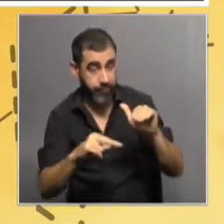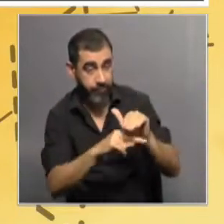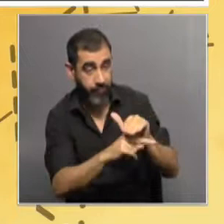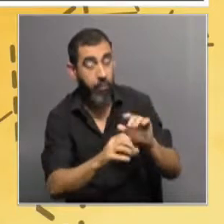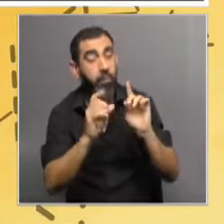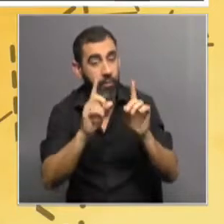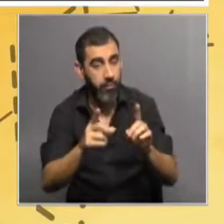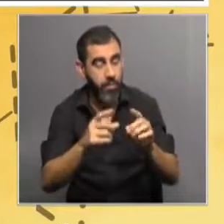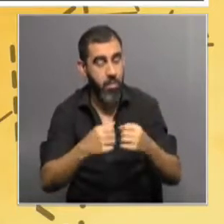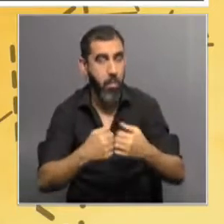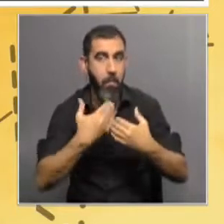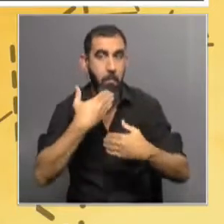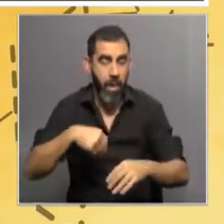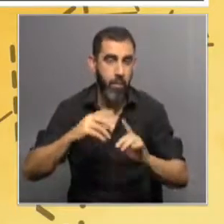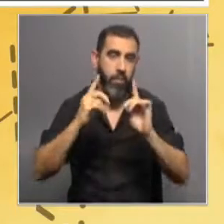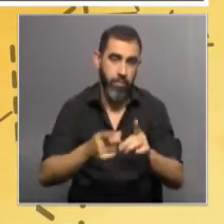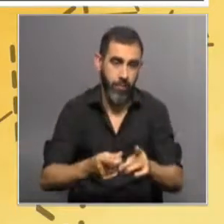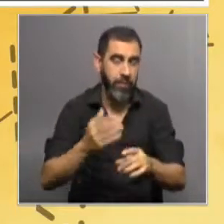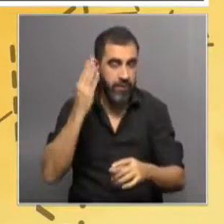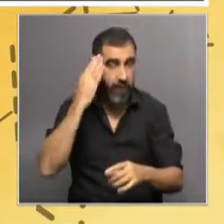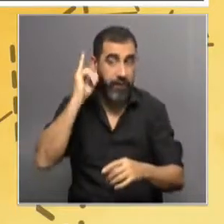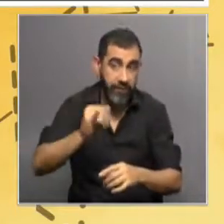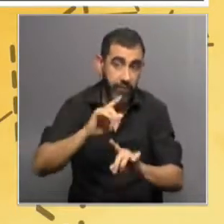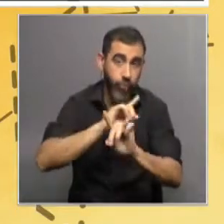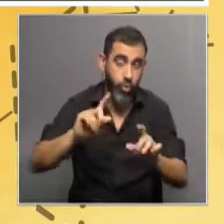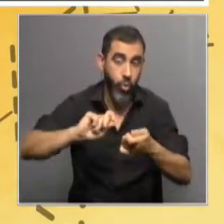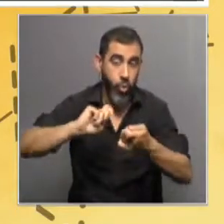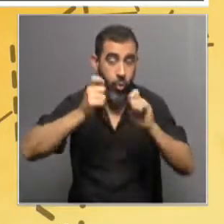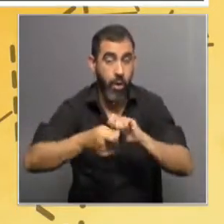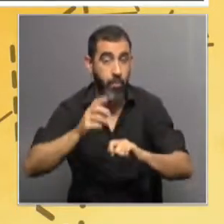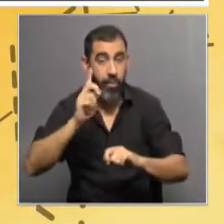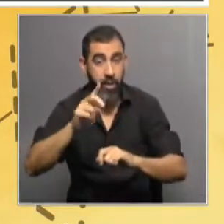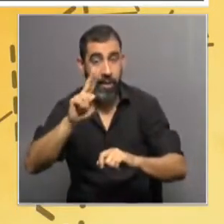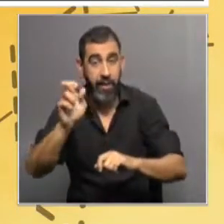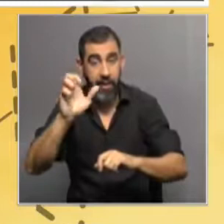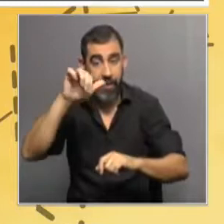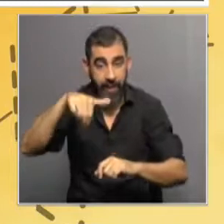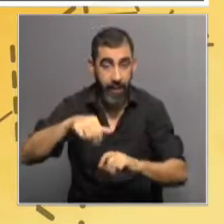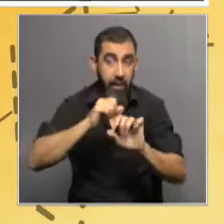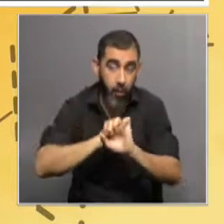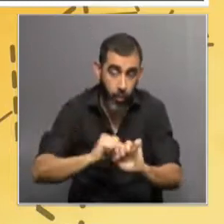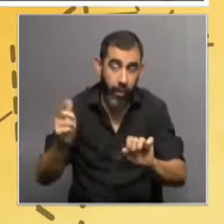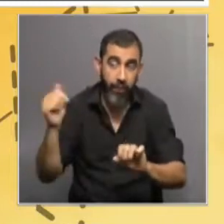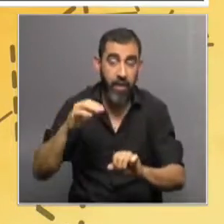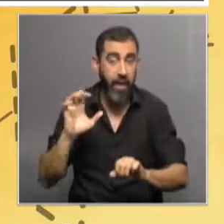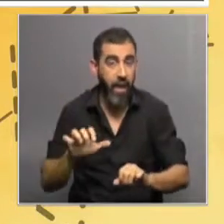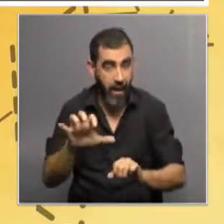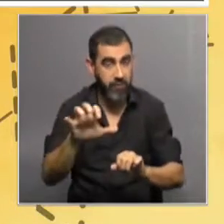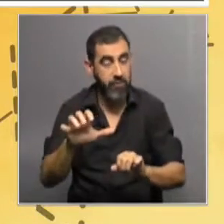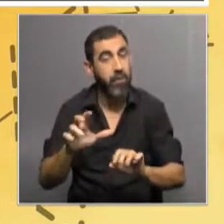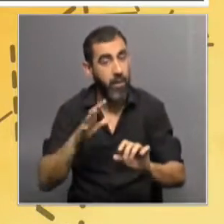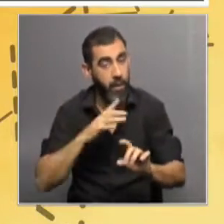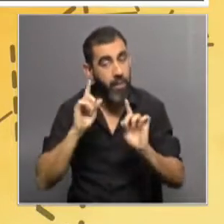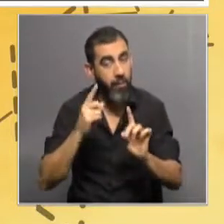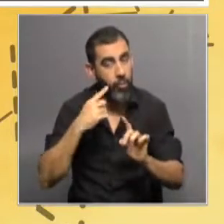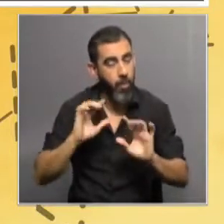eso también es un impacto. Saber si uno tiene una mutación de una enfermedad que le va a producir cáncer, es un impacto. Y uno tiene